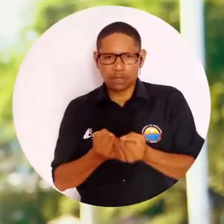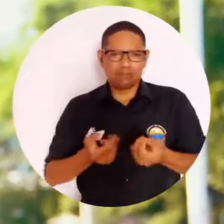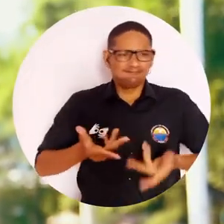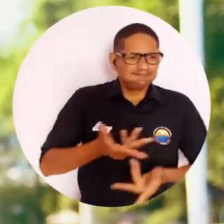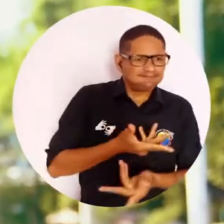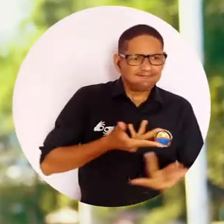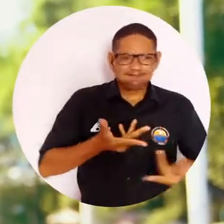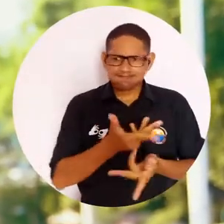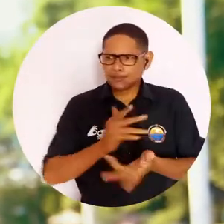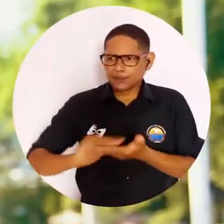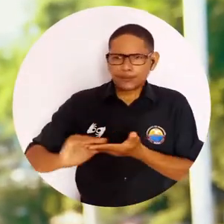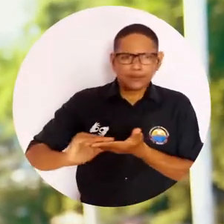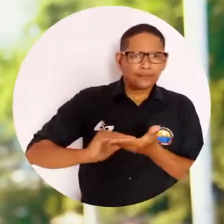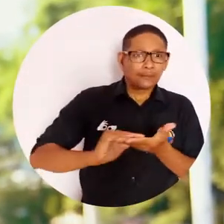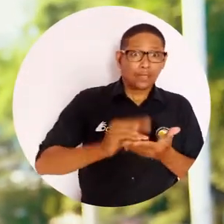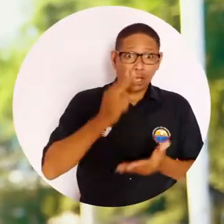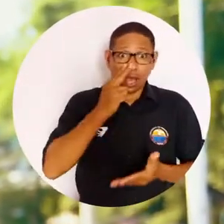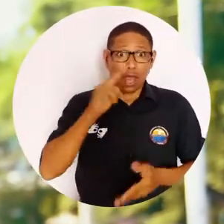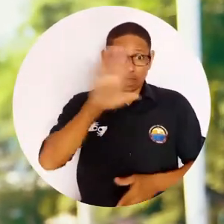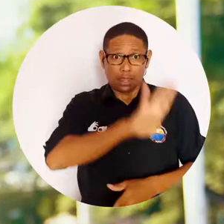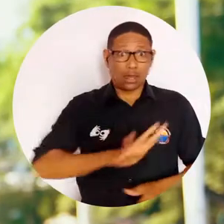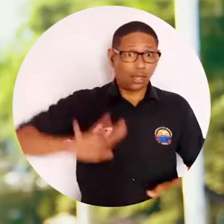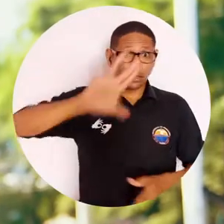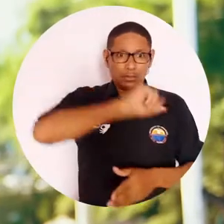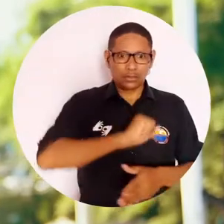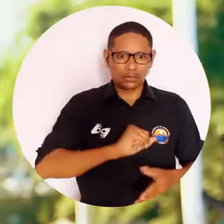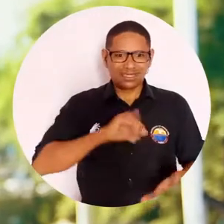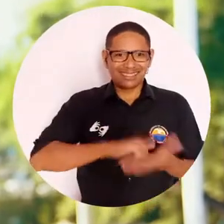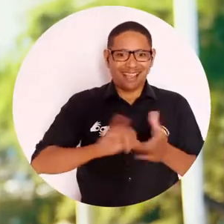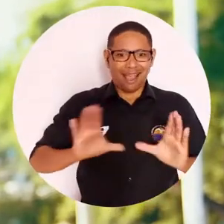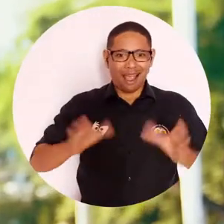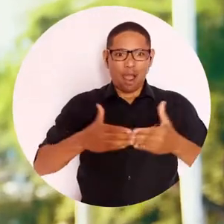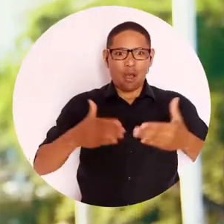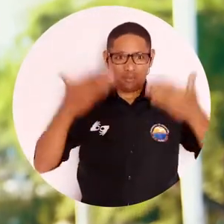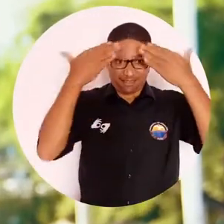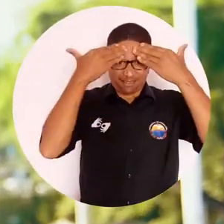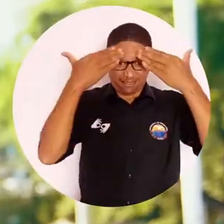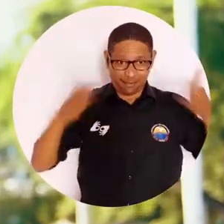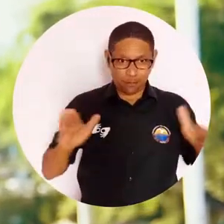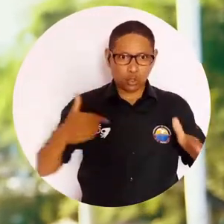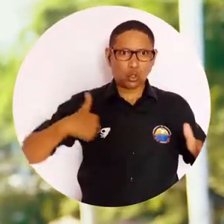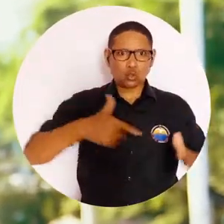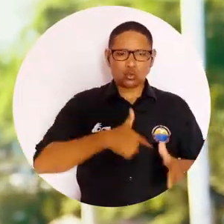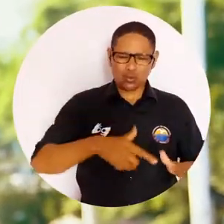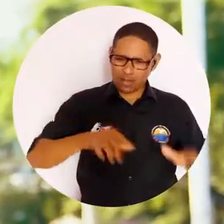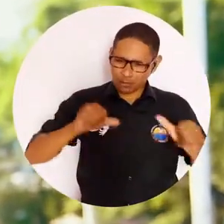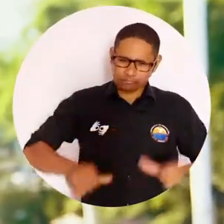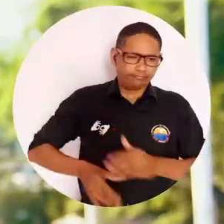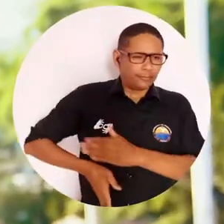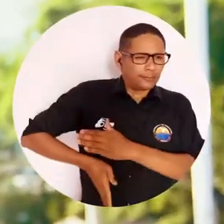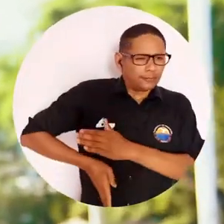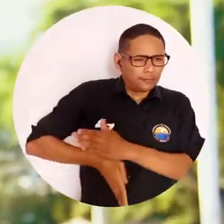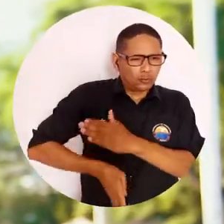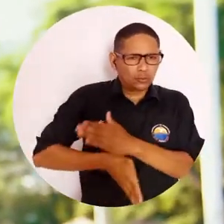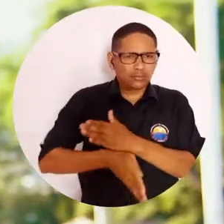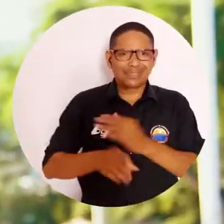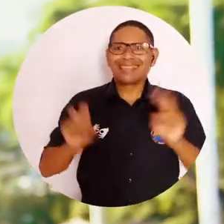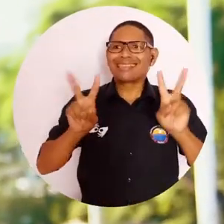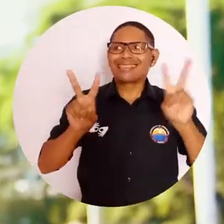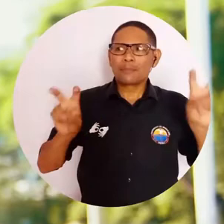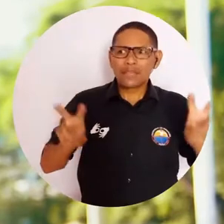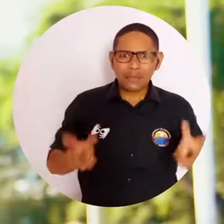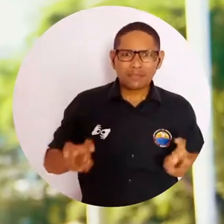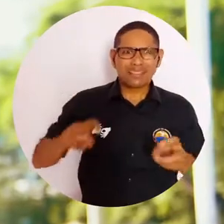los estudiantes para conseguir esas soluciones que se requieren a nivel nacional. Por eso las aulas siguen abiertas y seguimos en